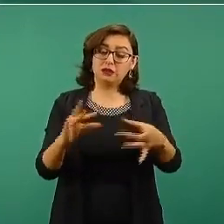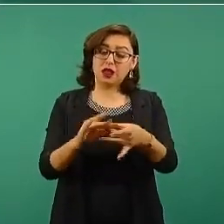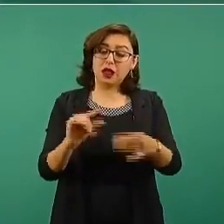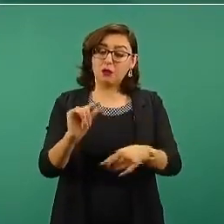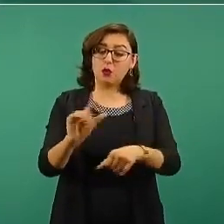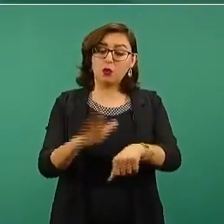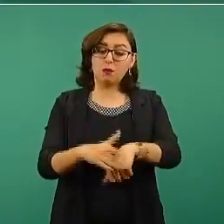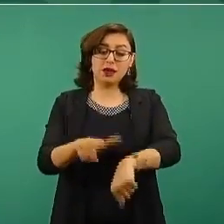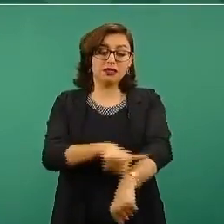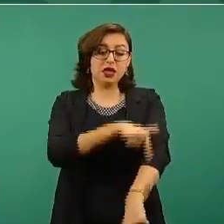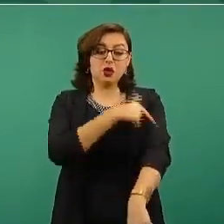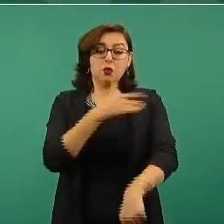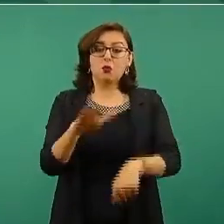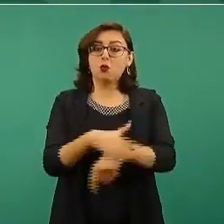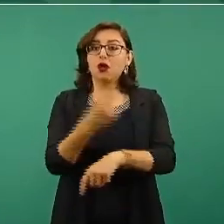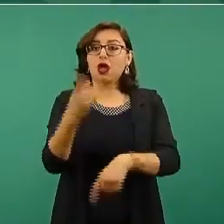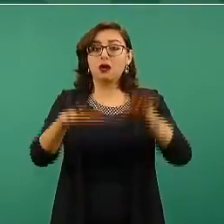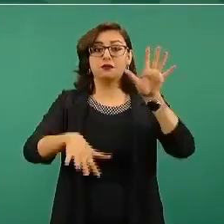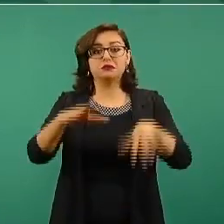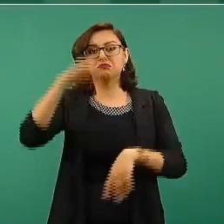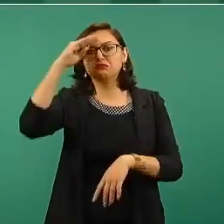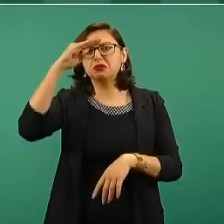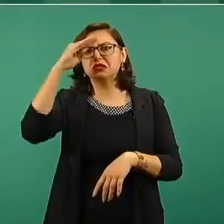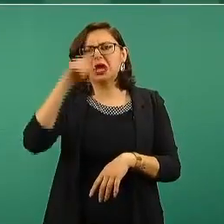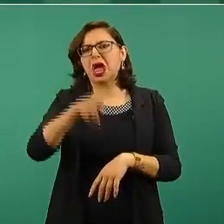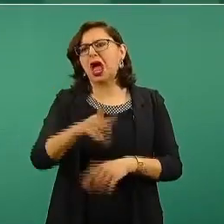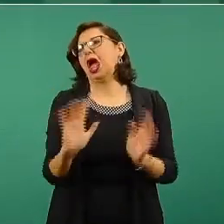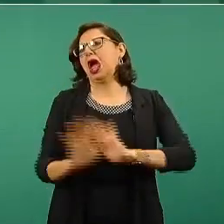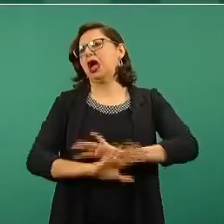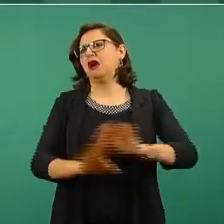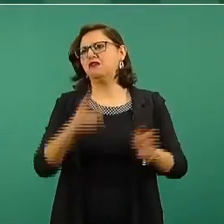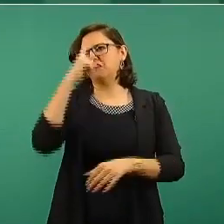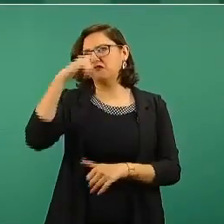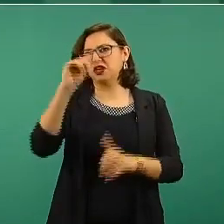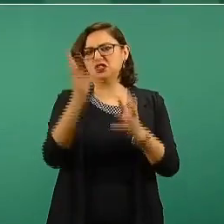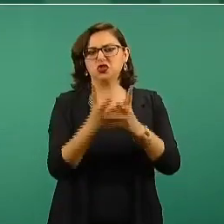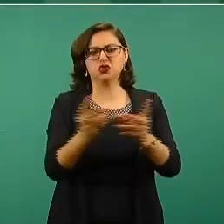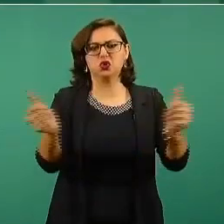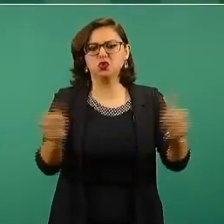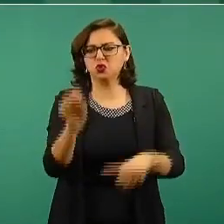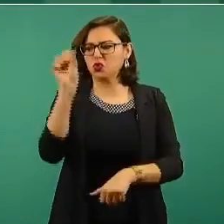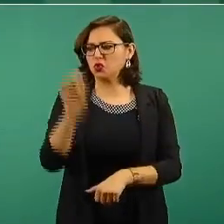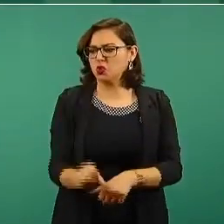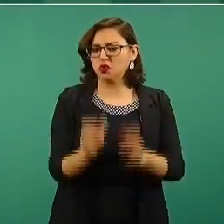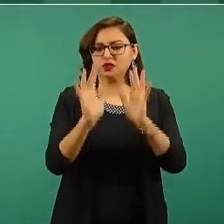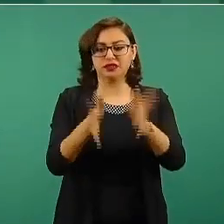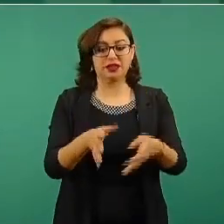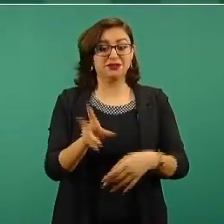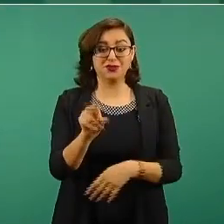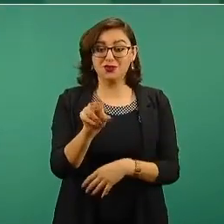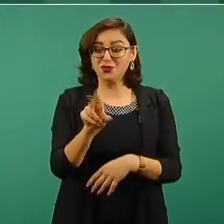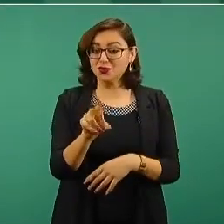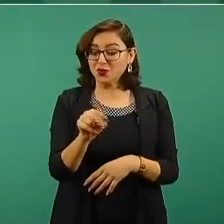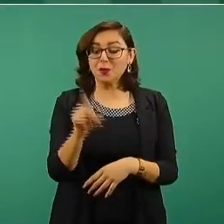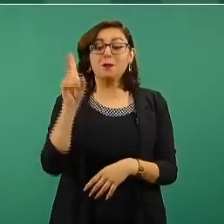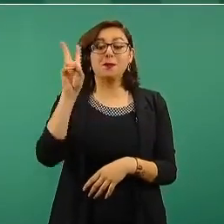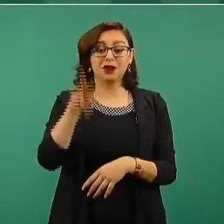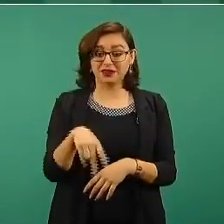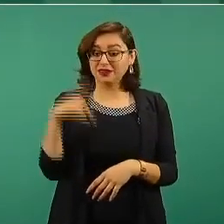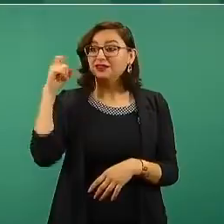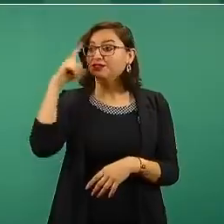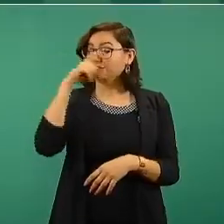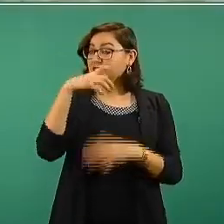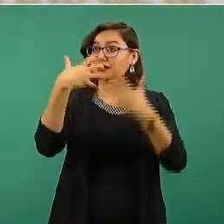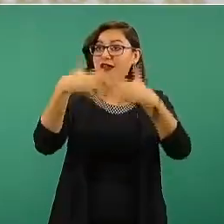por situaciones diferentes, sino aparte de lo que ya se señaló, por la dificultad de producir